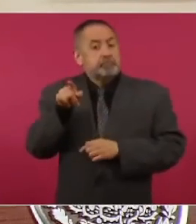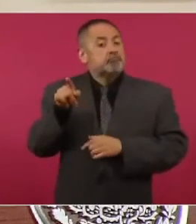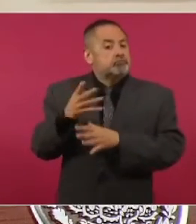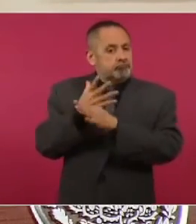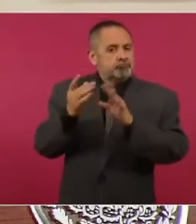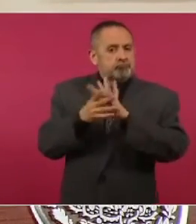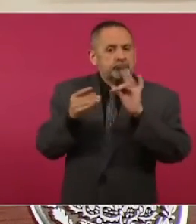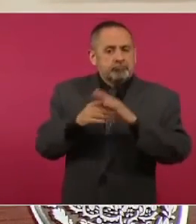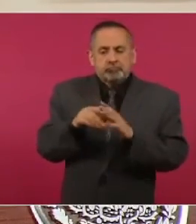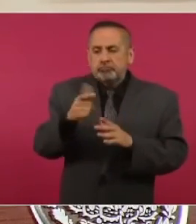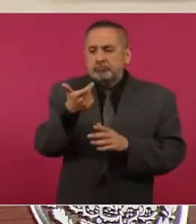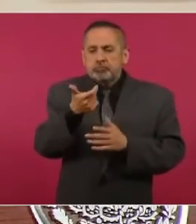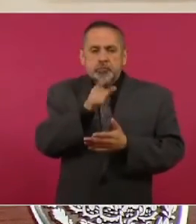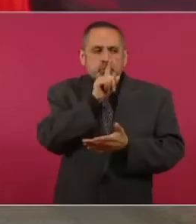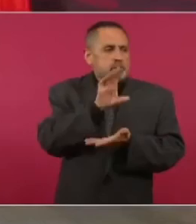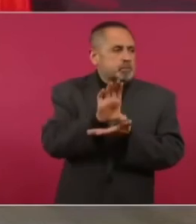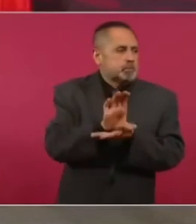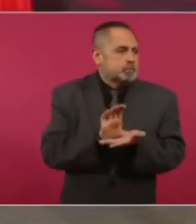secreta.